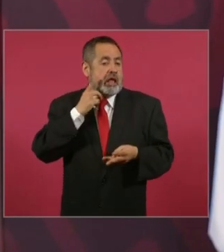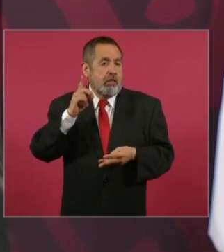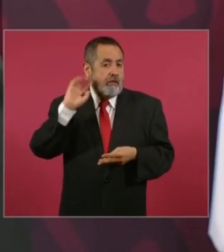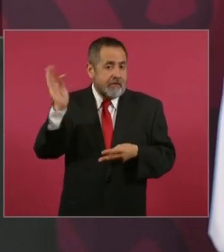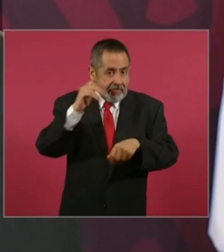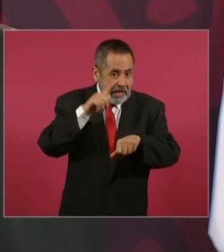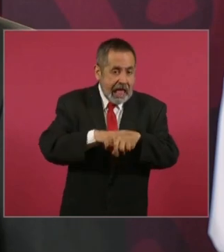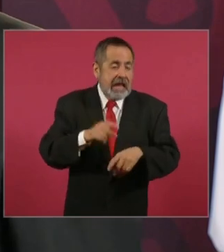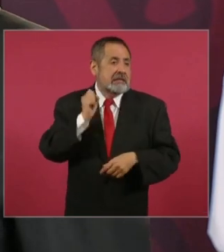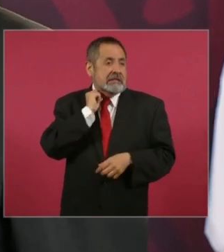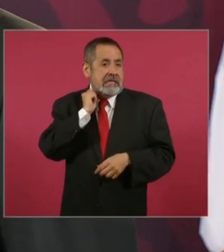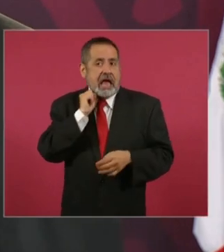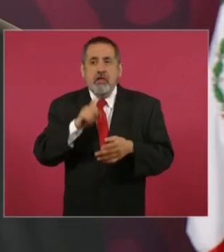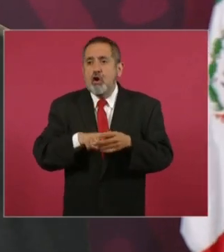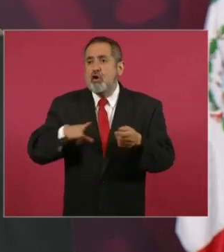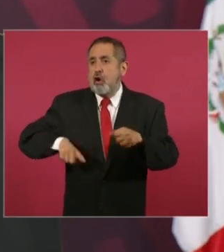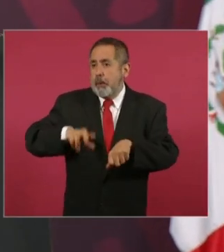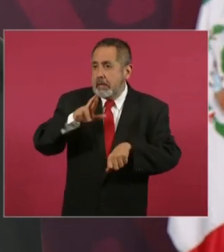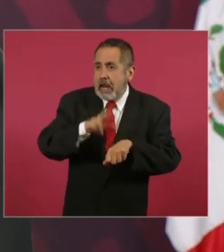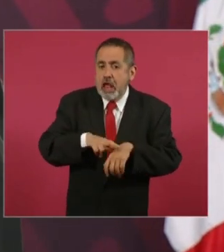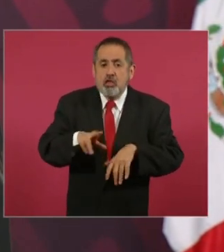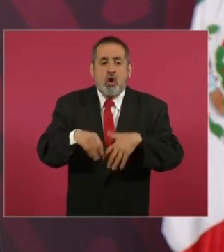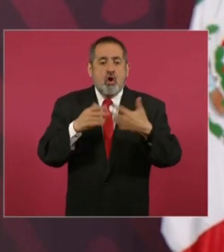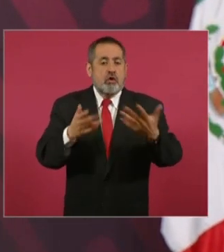senadores, gobernadores.